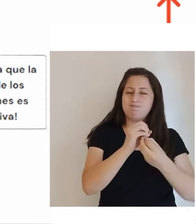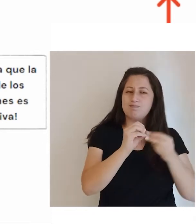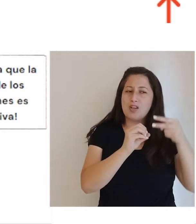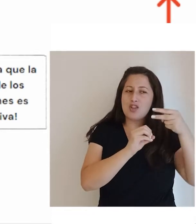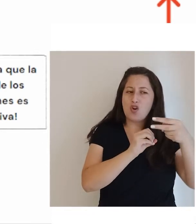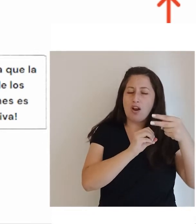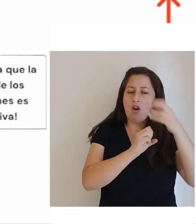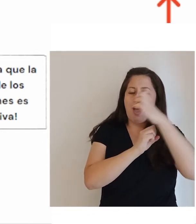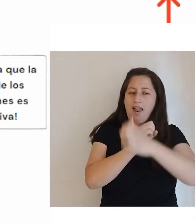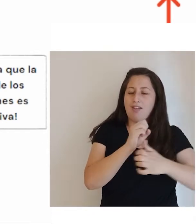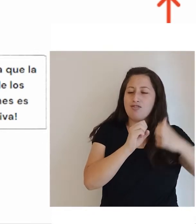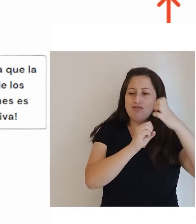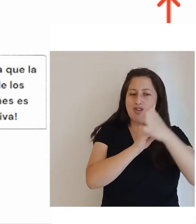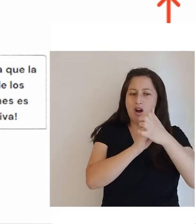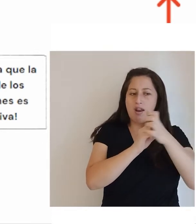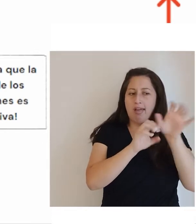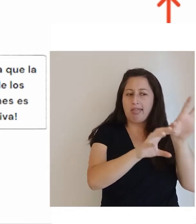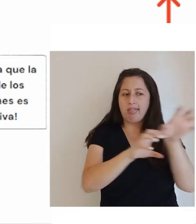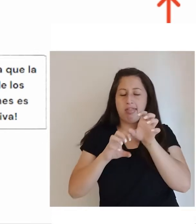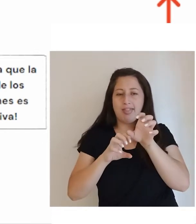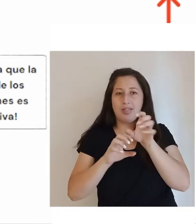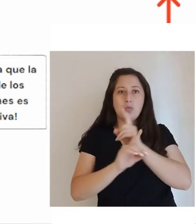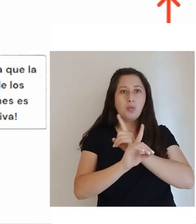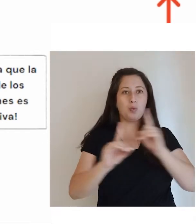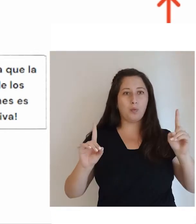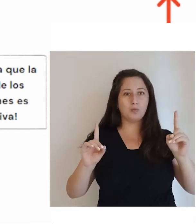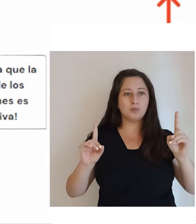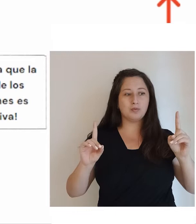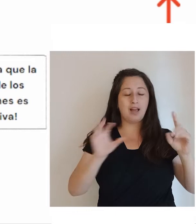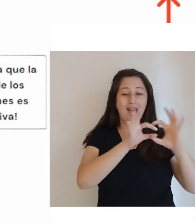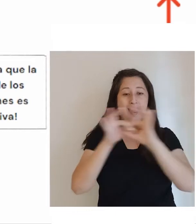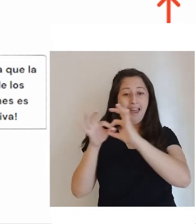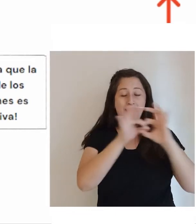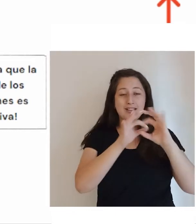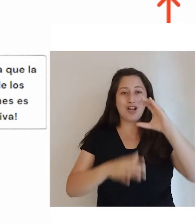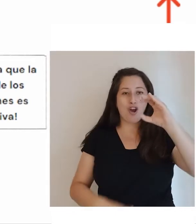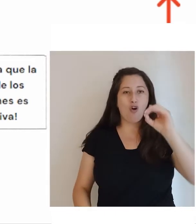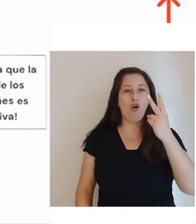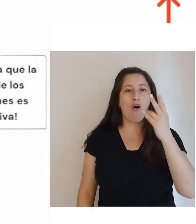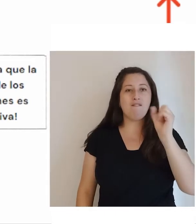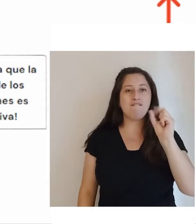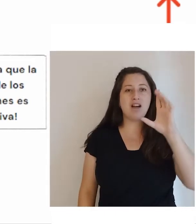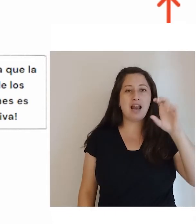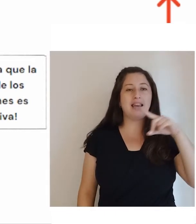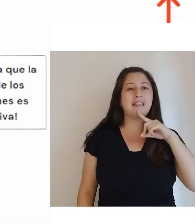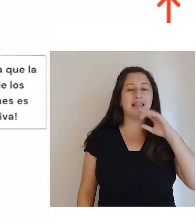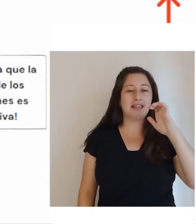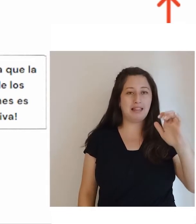Recuerda que el hidrógeno no cede sus electrones. En un enlace covalente aquello no